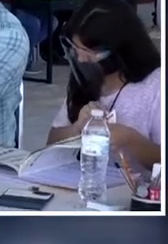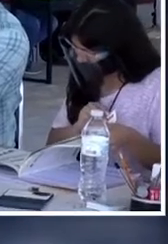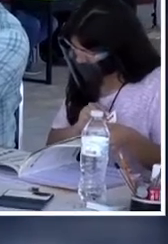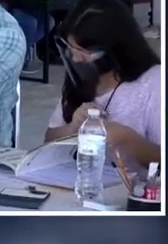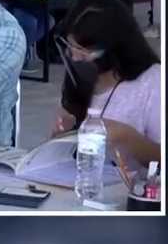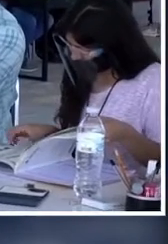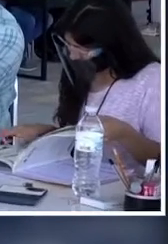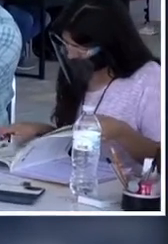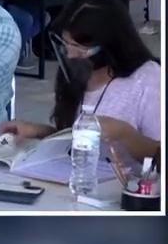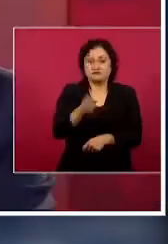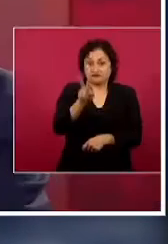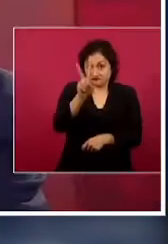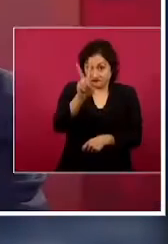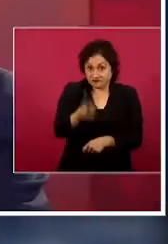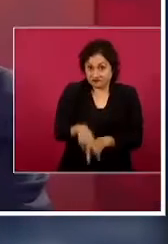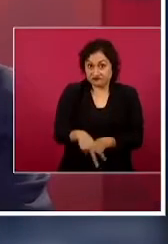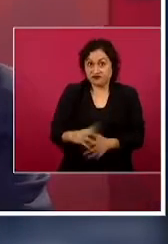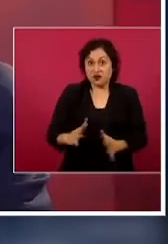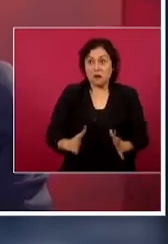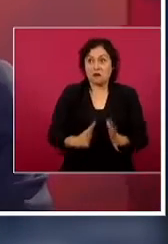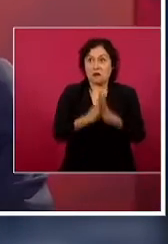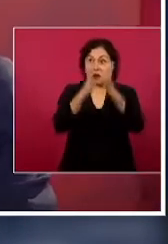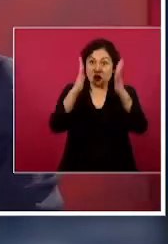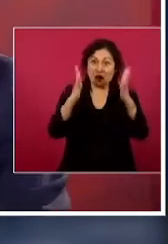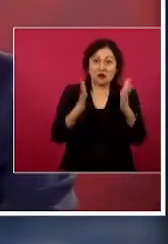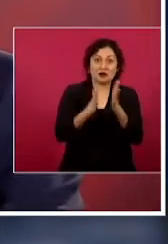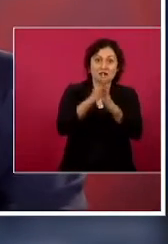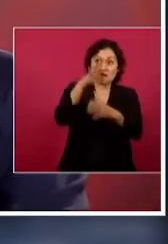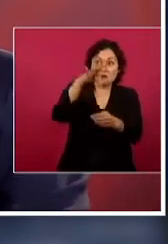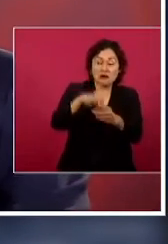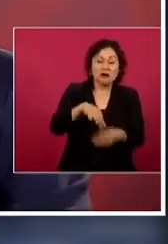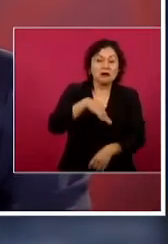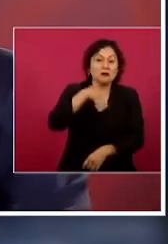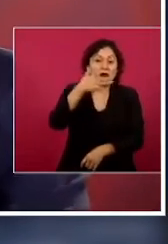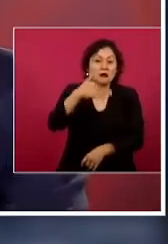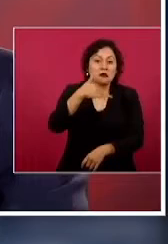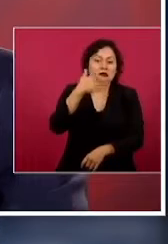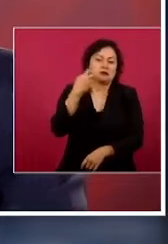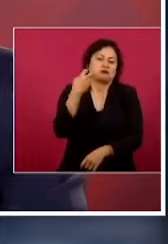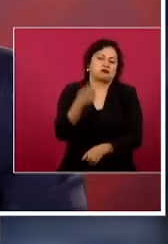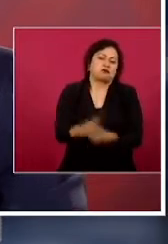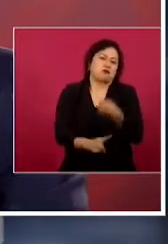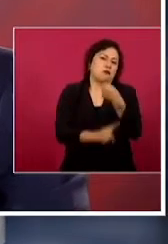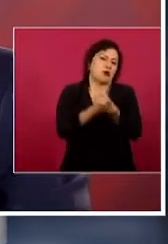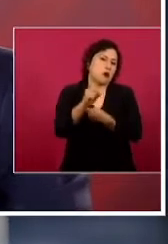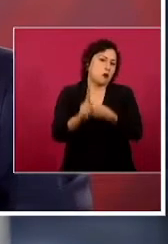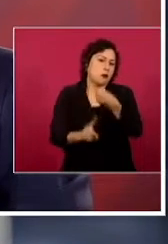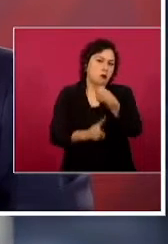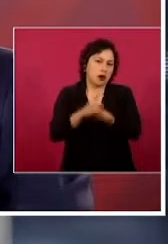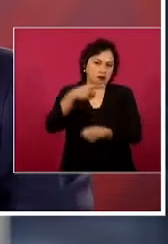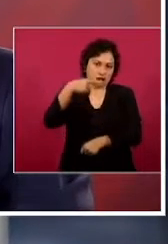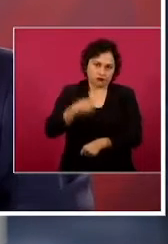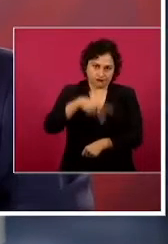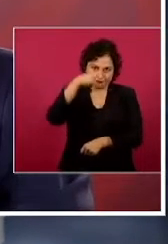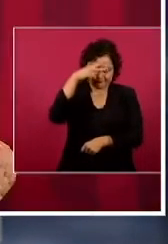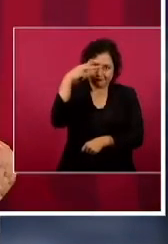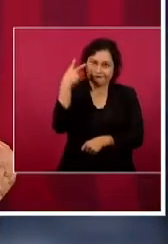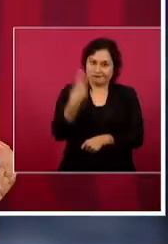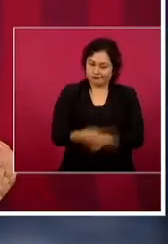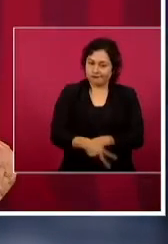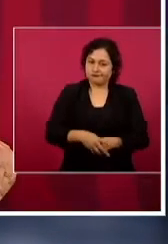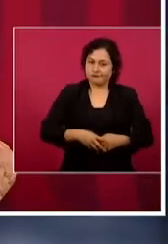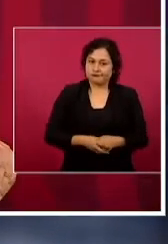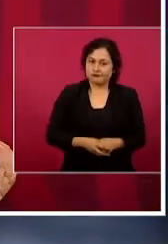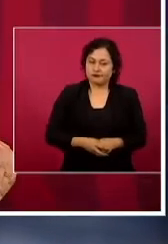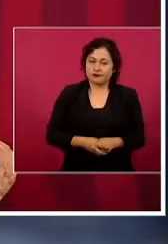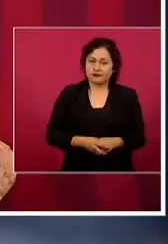otros partidos y otras fuerzas de esta propuesta entonces si ellos llegan con esta iniciativa de reforma